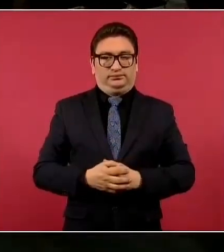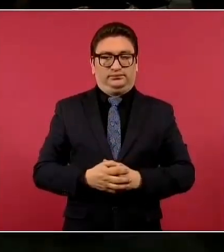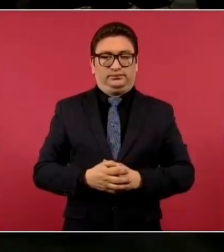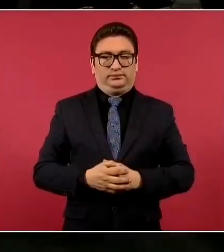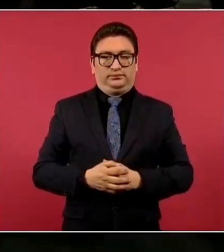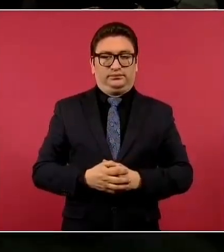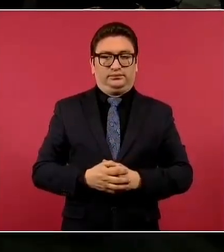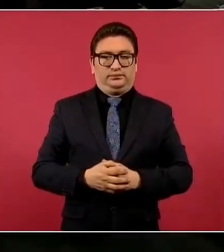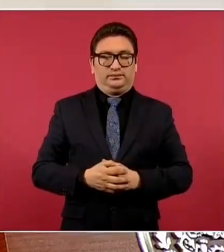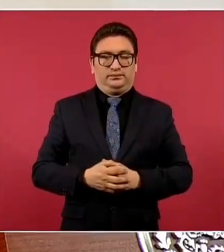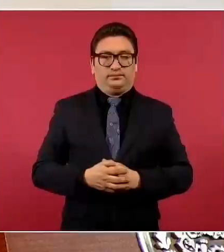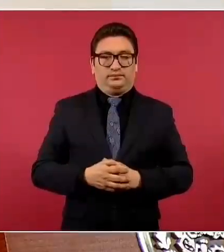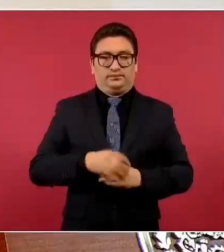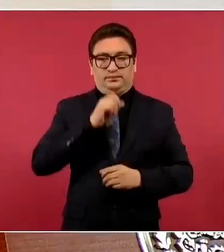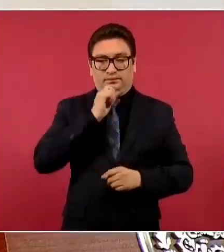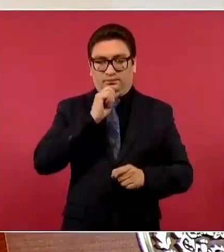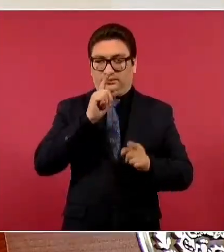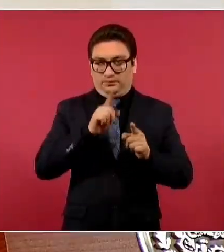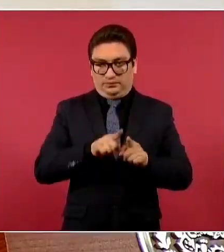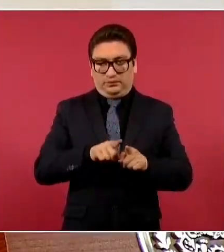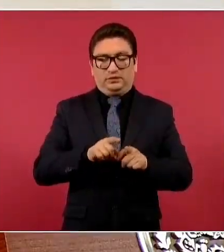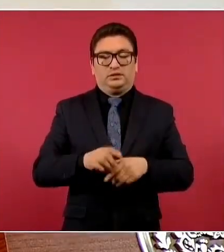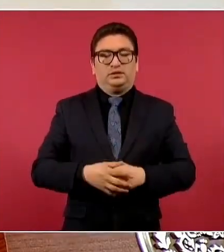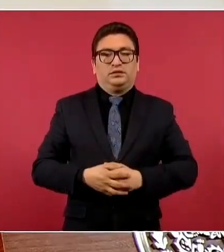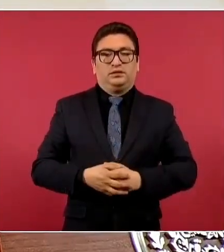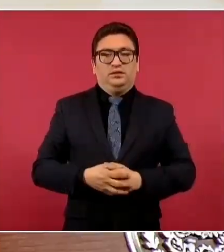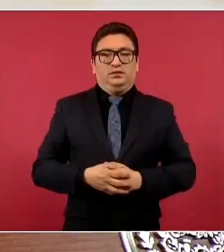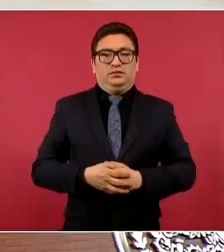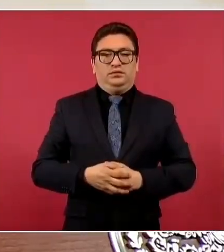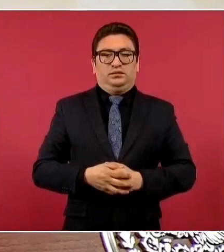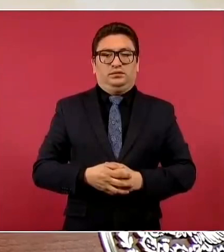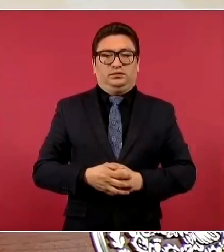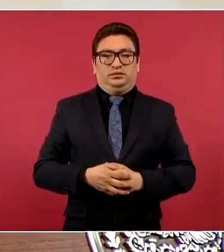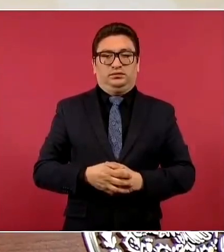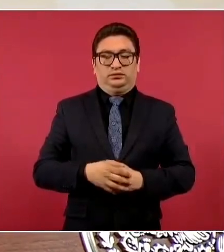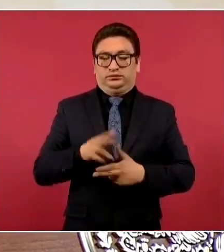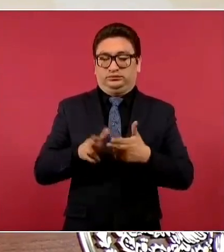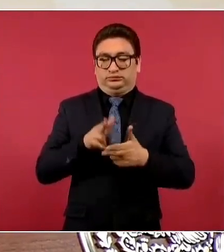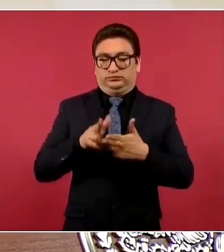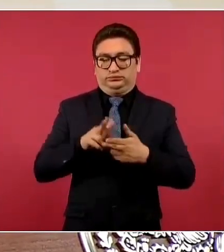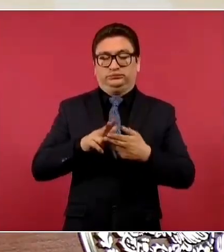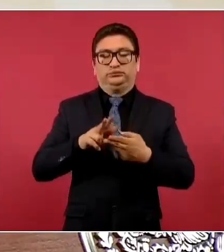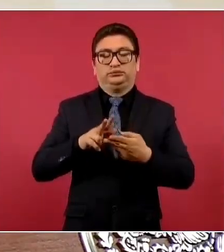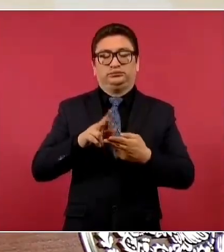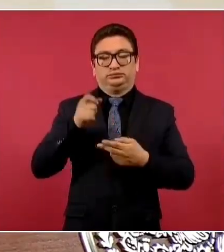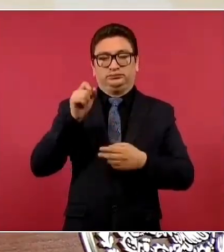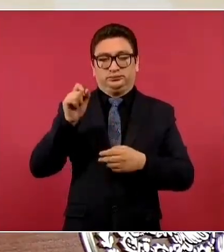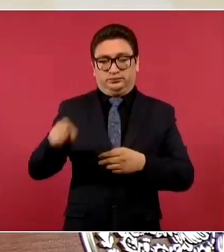Y lo mismo en el caso del Tren del Istmo,